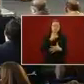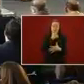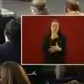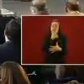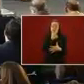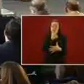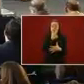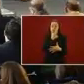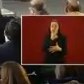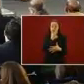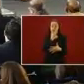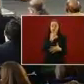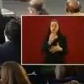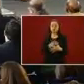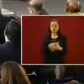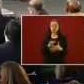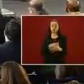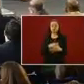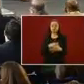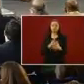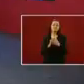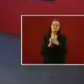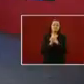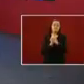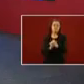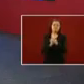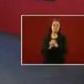es una rifa.